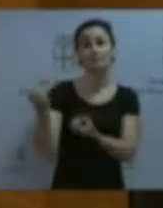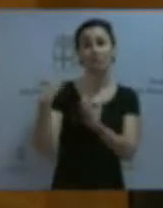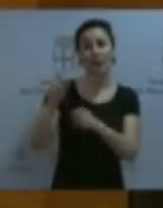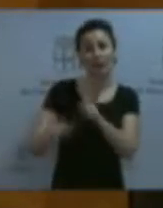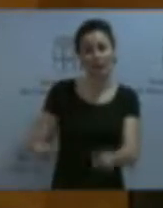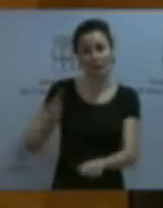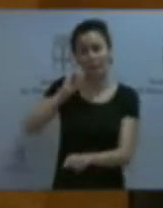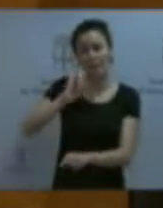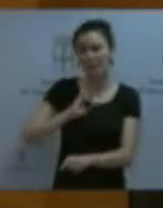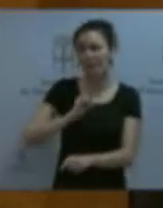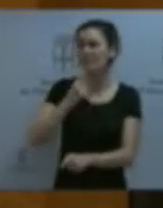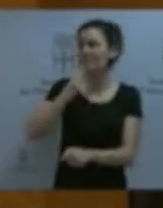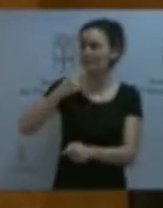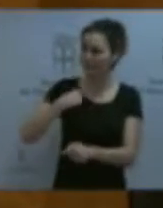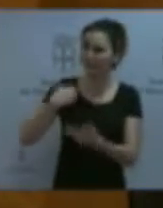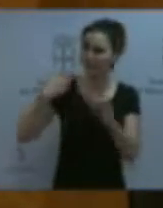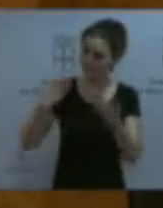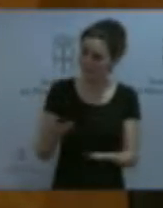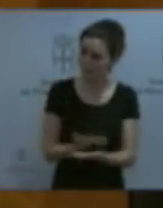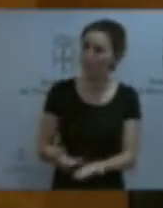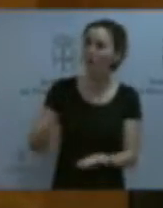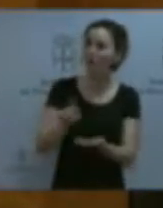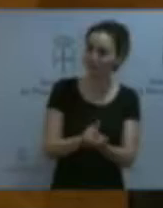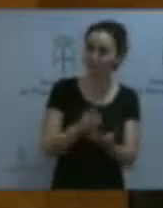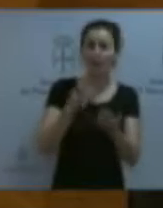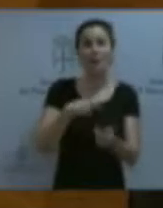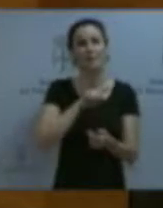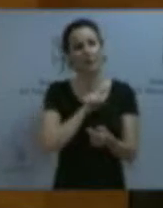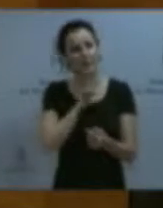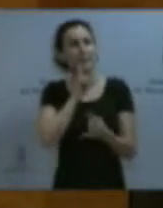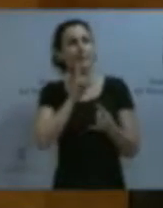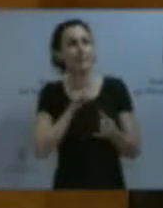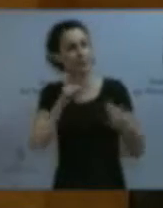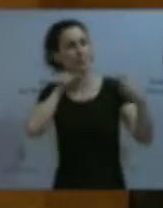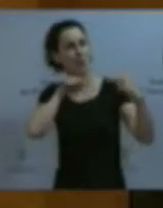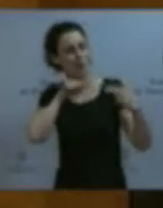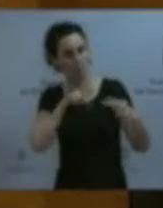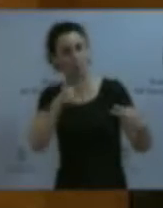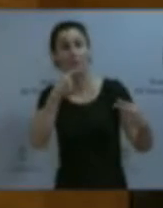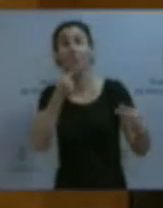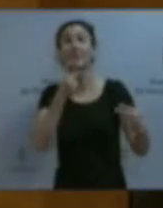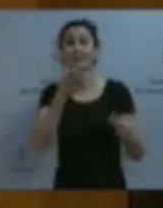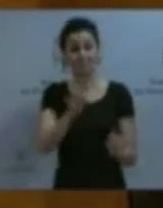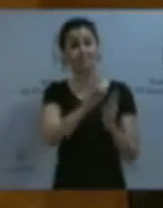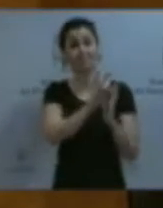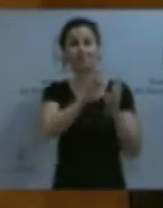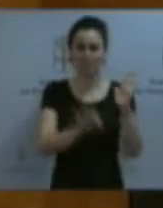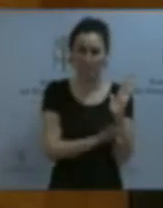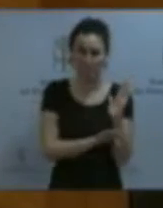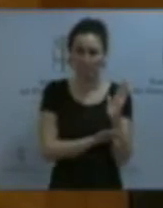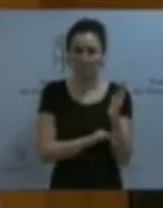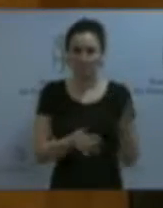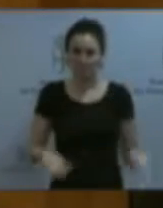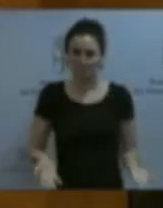nos llamaba diciéndonos que recibieran estas llamadas de castigo. Y la cuestión es